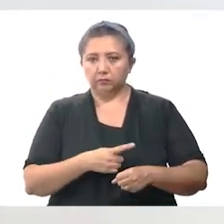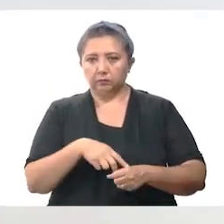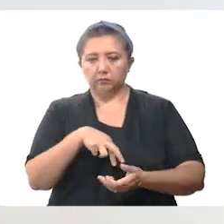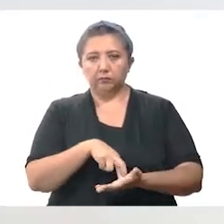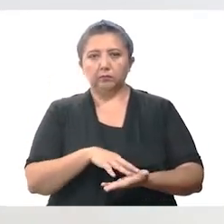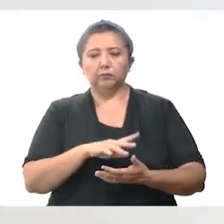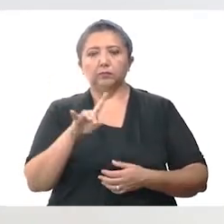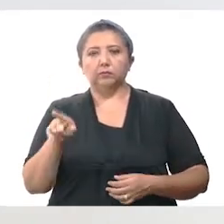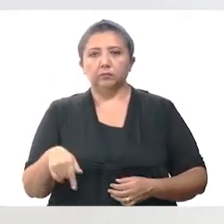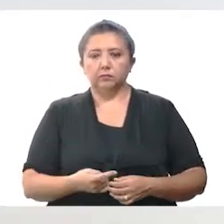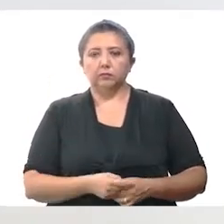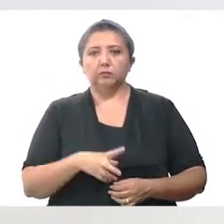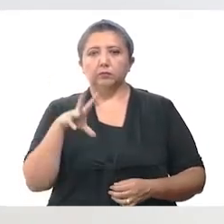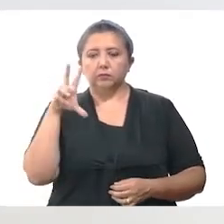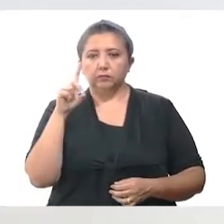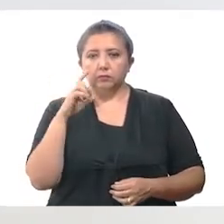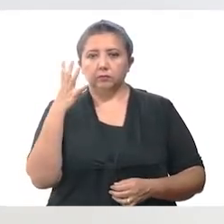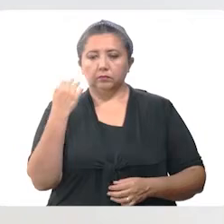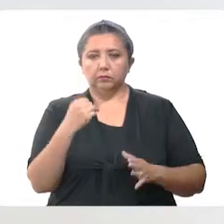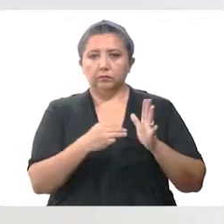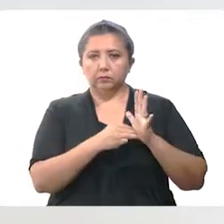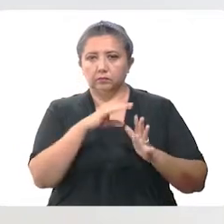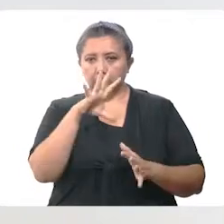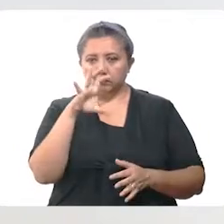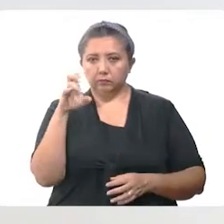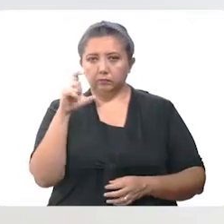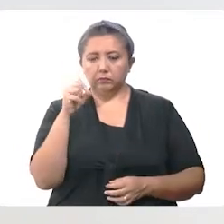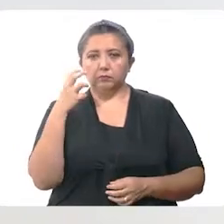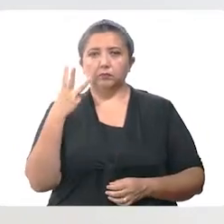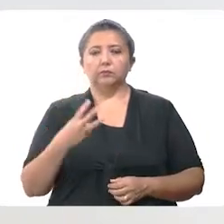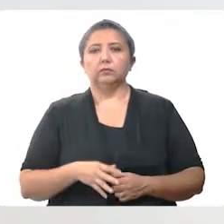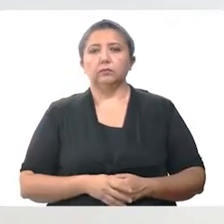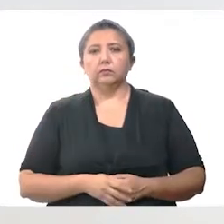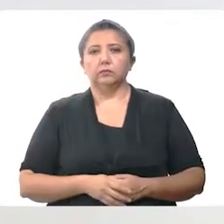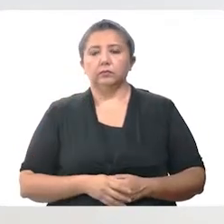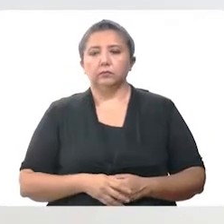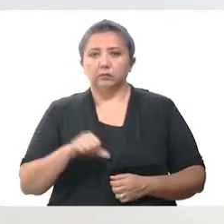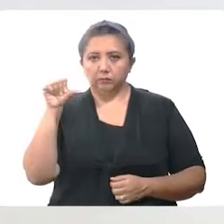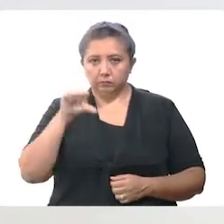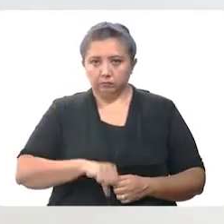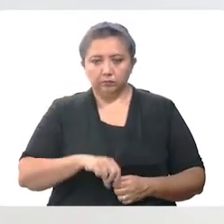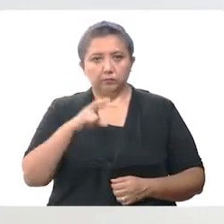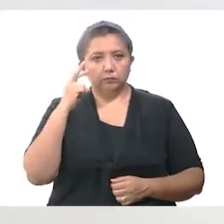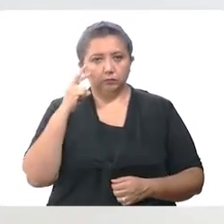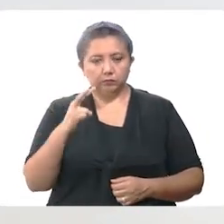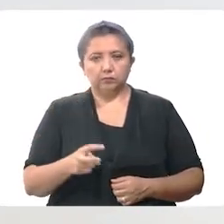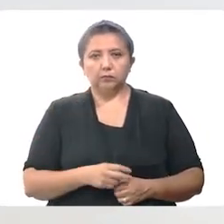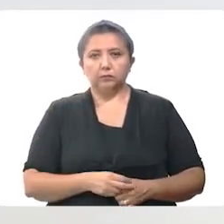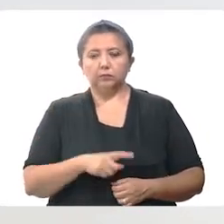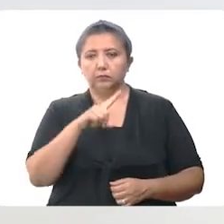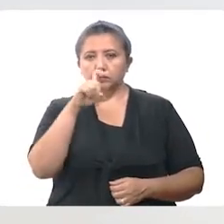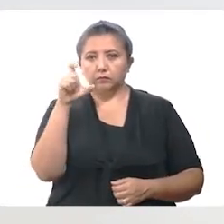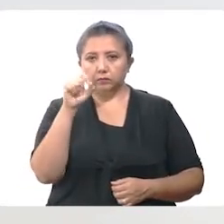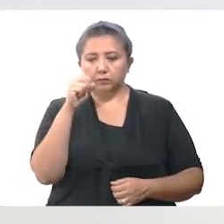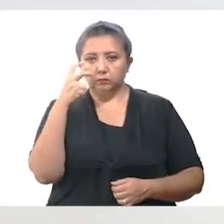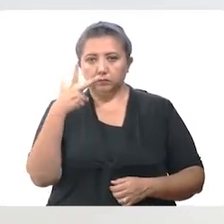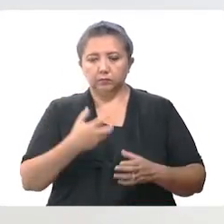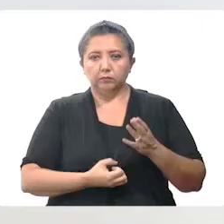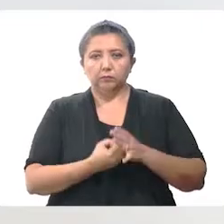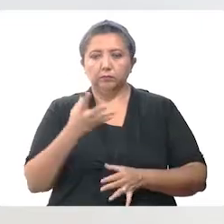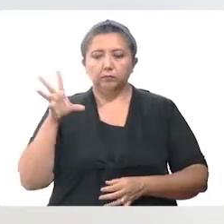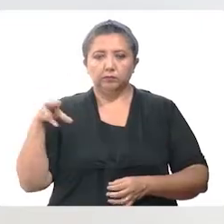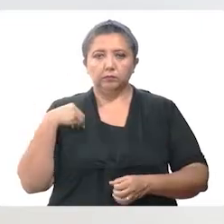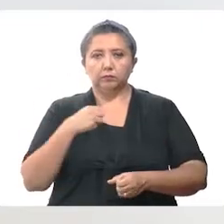de contagios registrados, que es 39.523. Hoy se detectaron 128